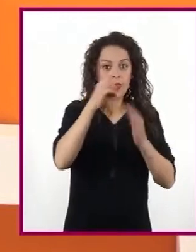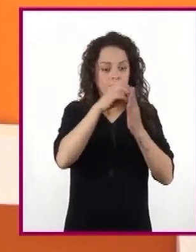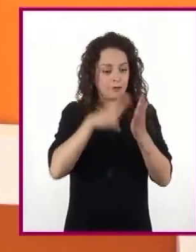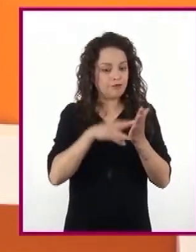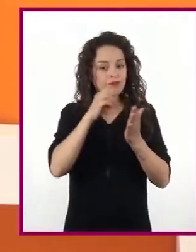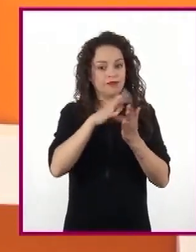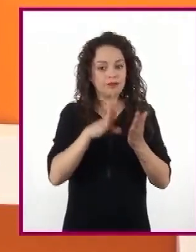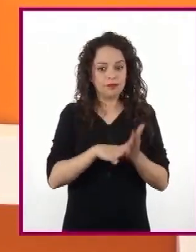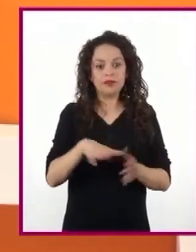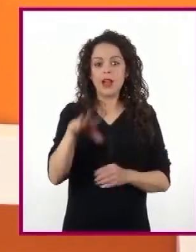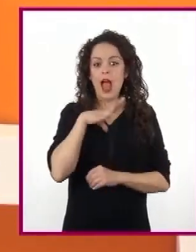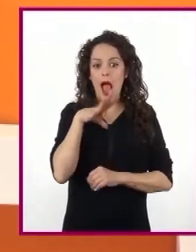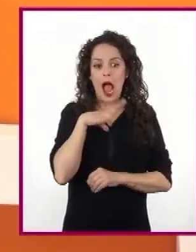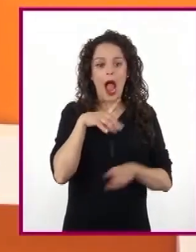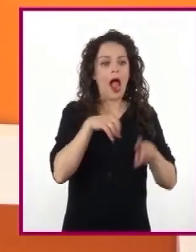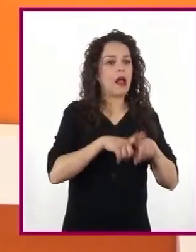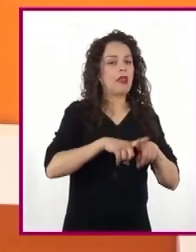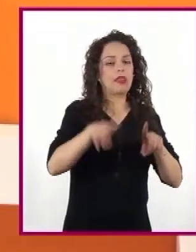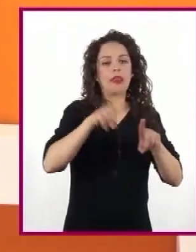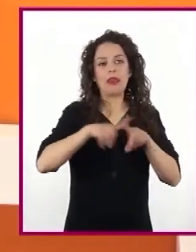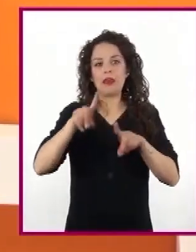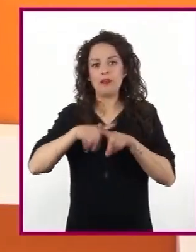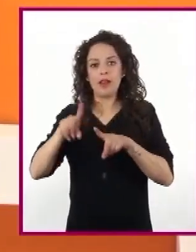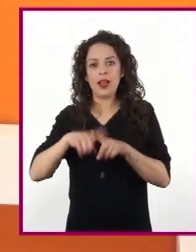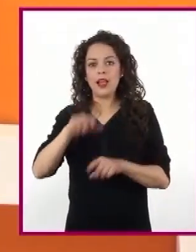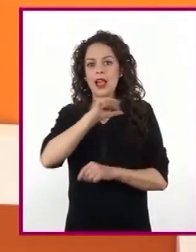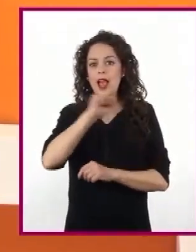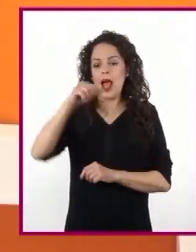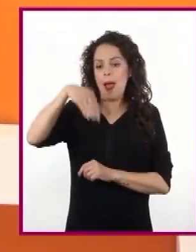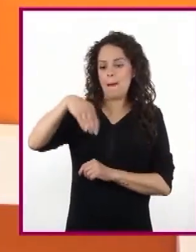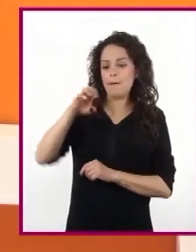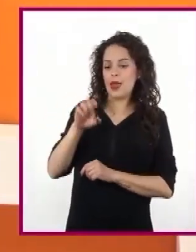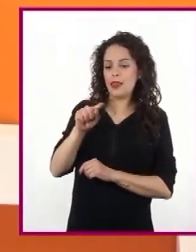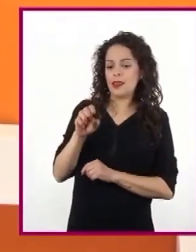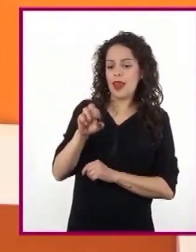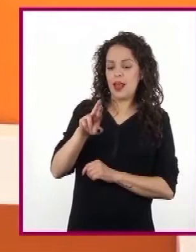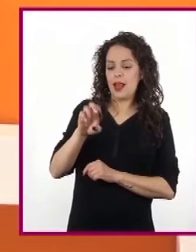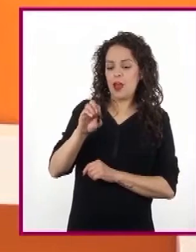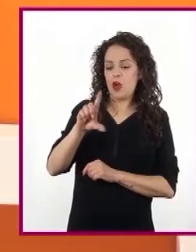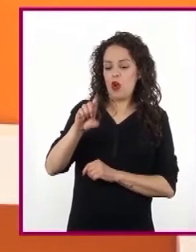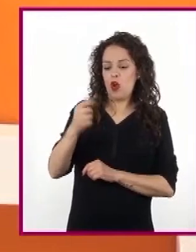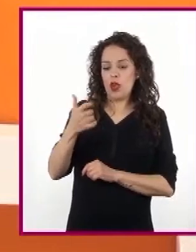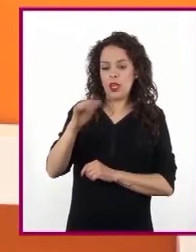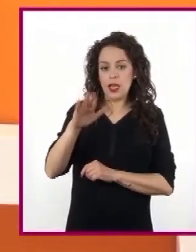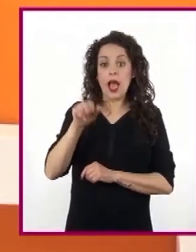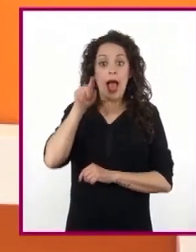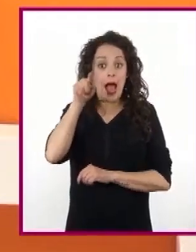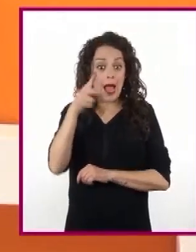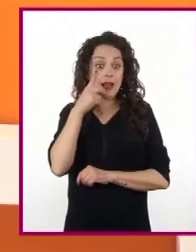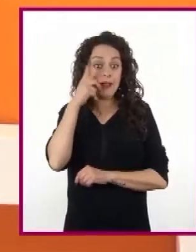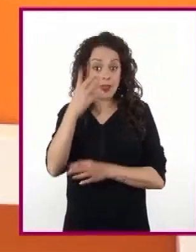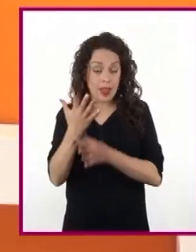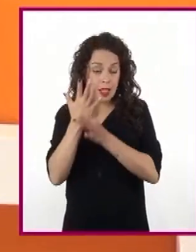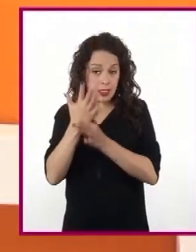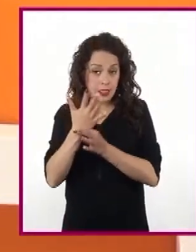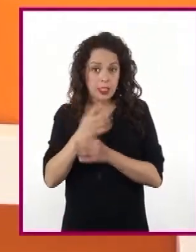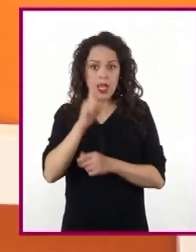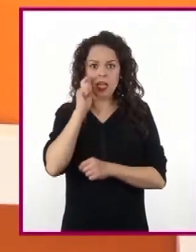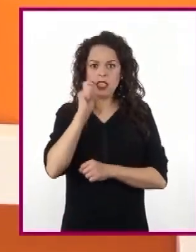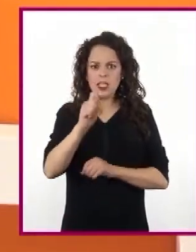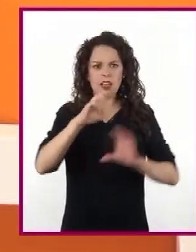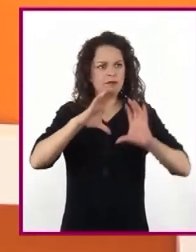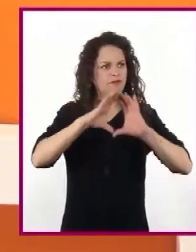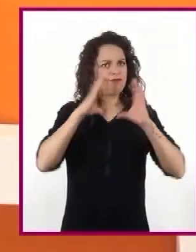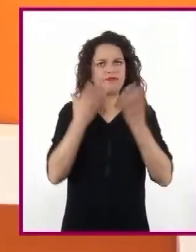en cualquier estación meteorológica. Köppen señaló que en general los climas del mundo